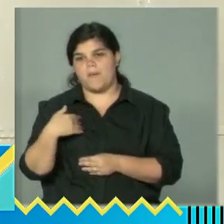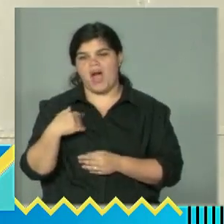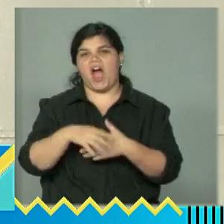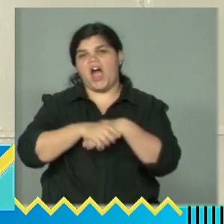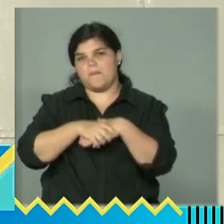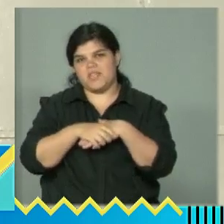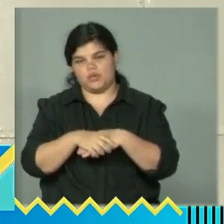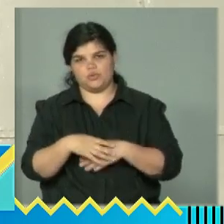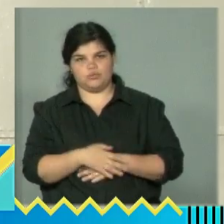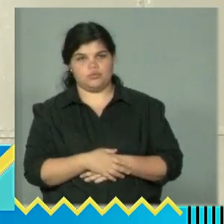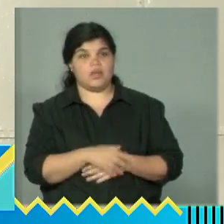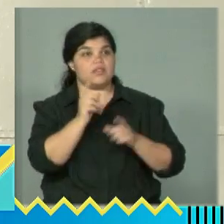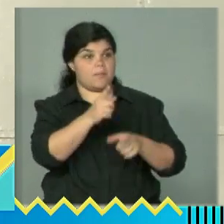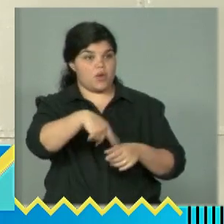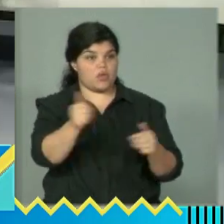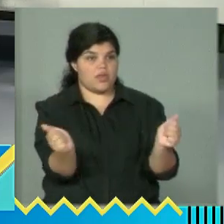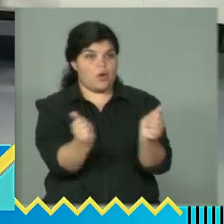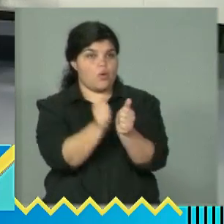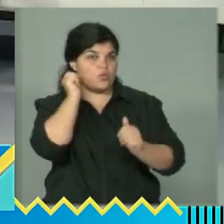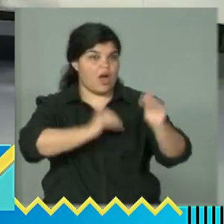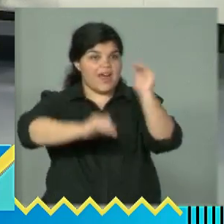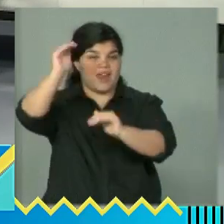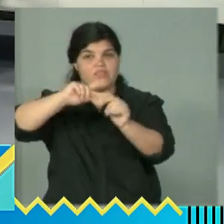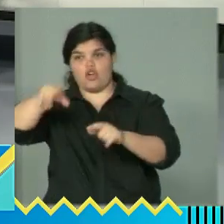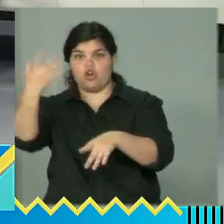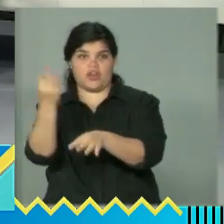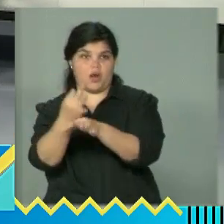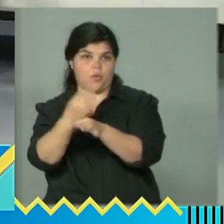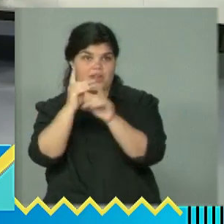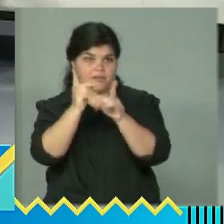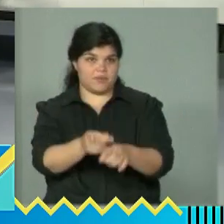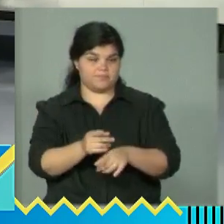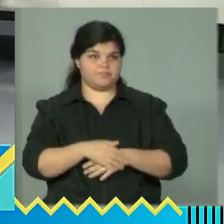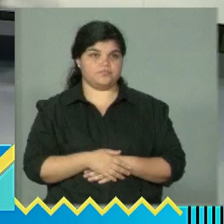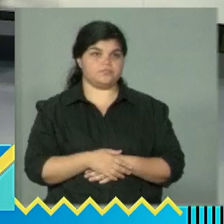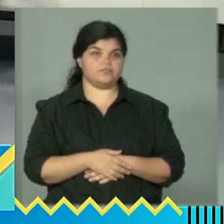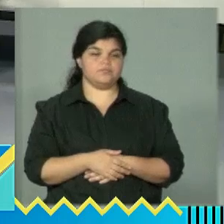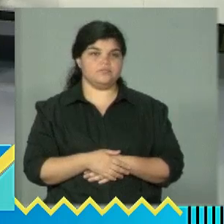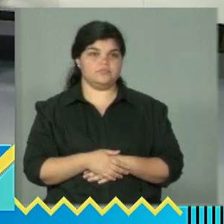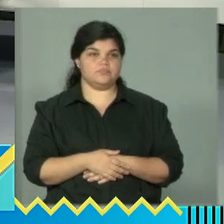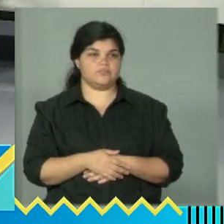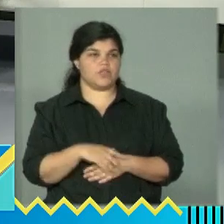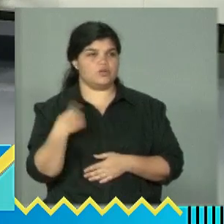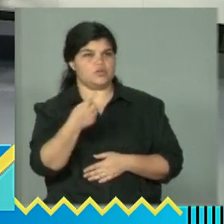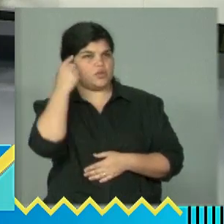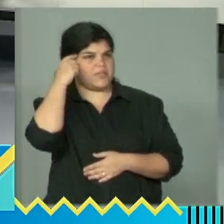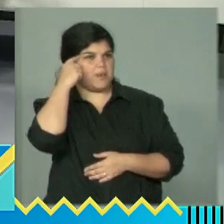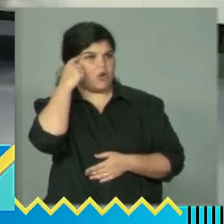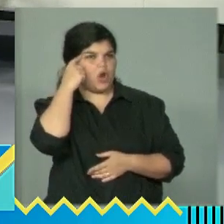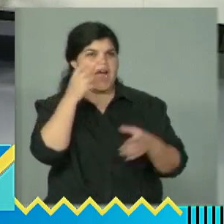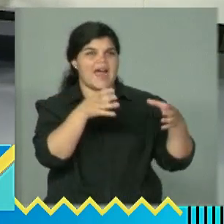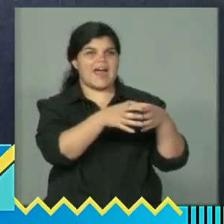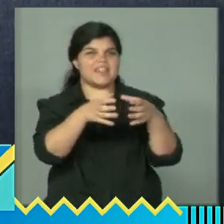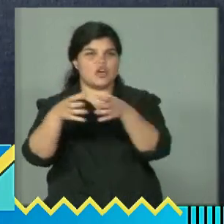Y estuvieron con chicos más grandes también, con chicos de otras escuelas. Sí. En realidad primero pensamos que no era por categorías, pensamos que